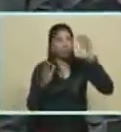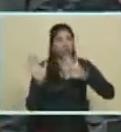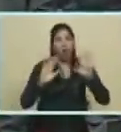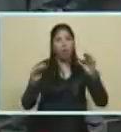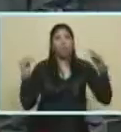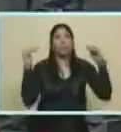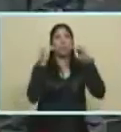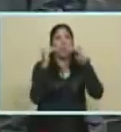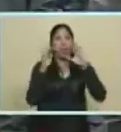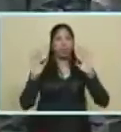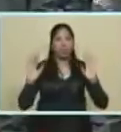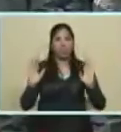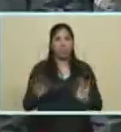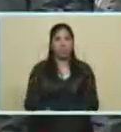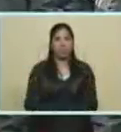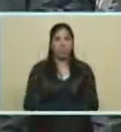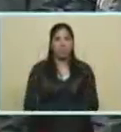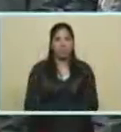¡Empate!